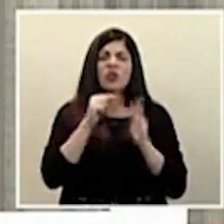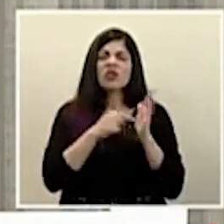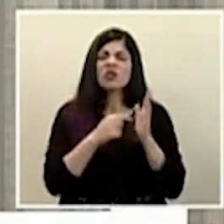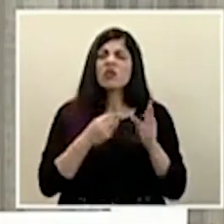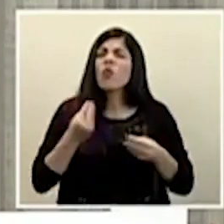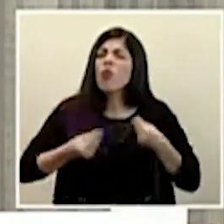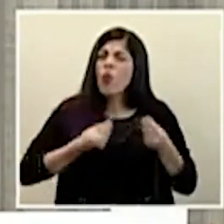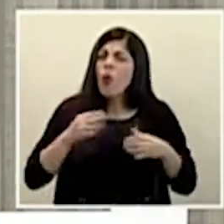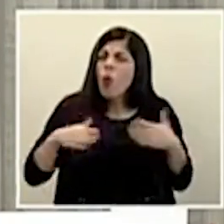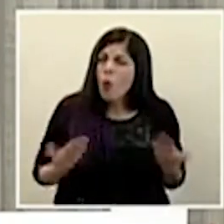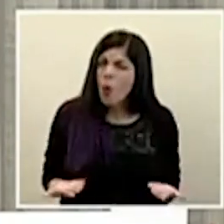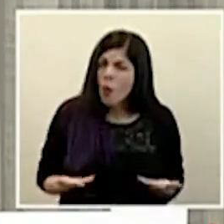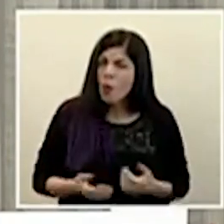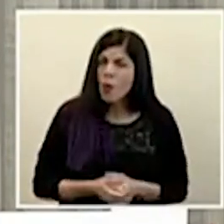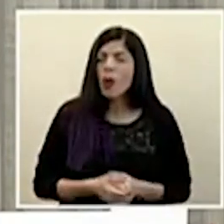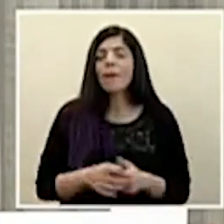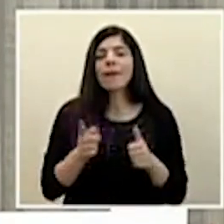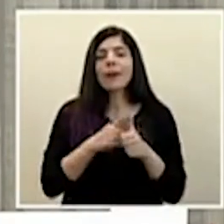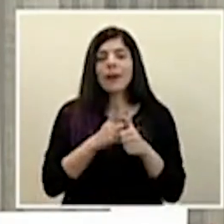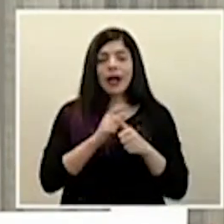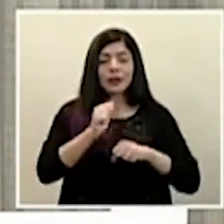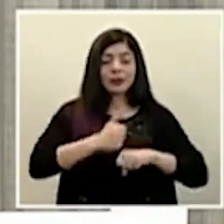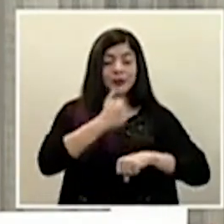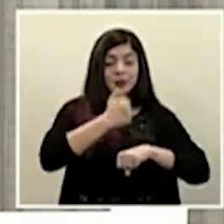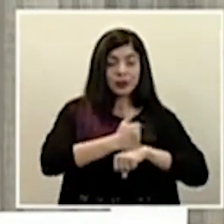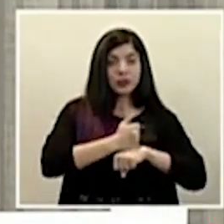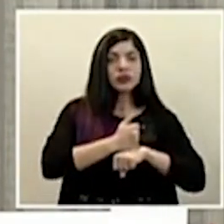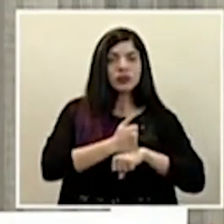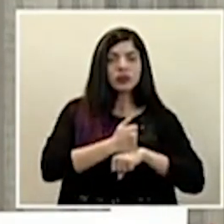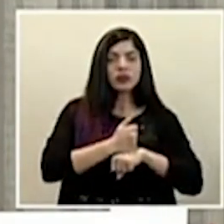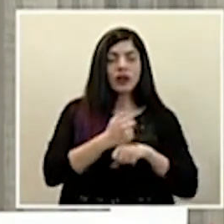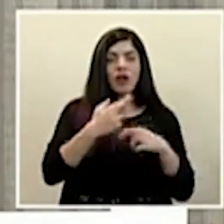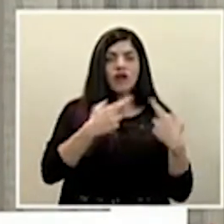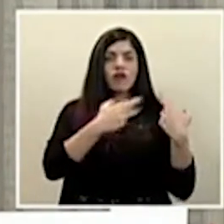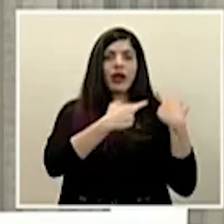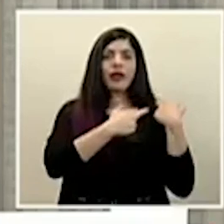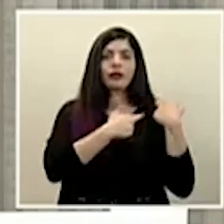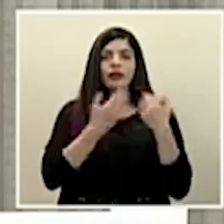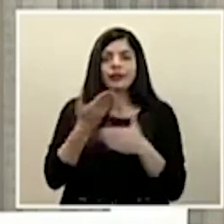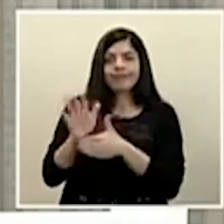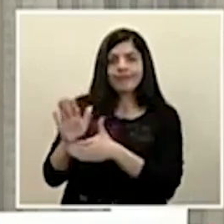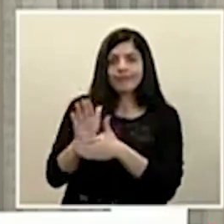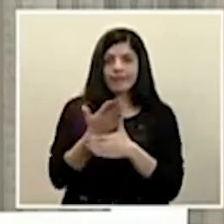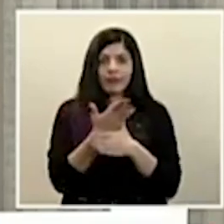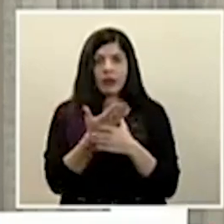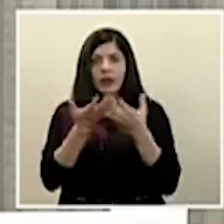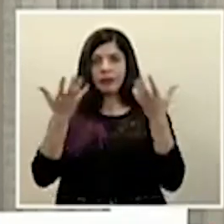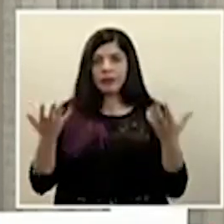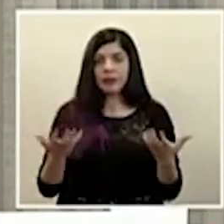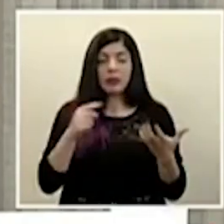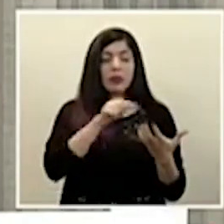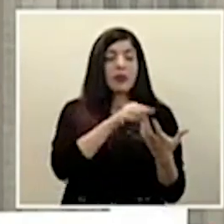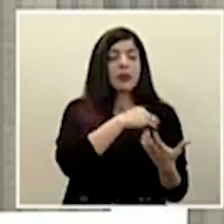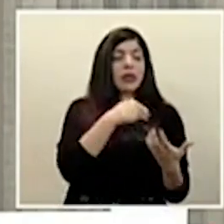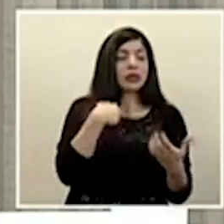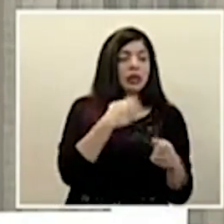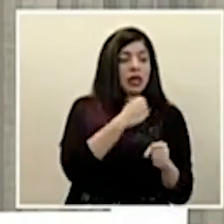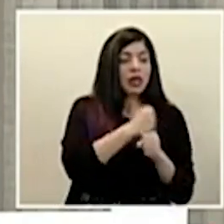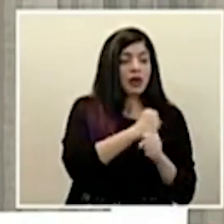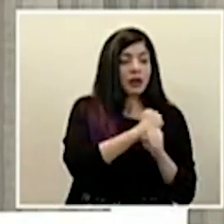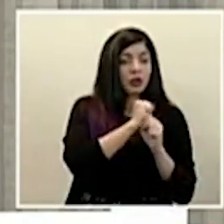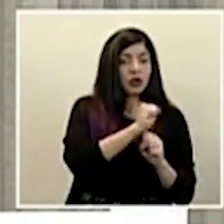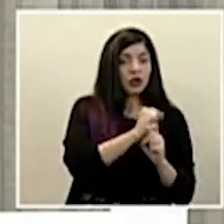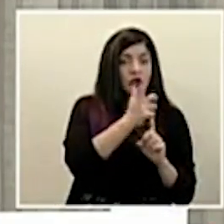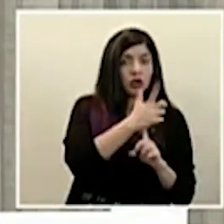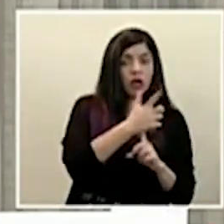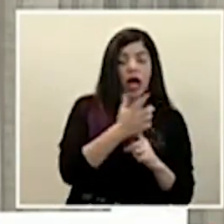hace? Esto se hace estableciendo una clara división de las responsabilidades entre el Ministerio de Trabajo y Seguridad Social y